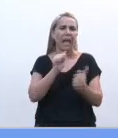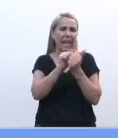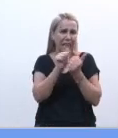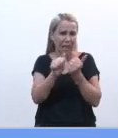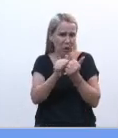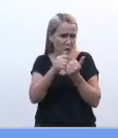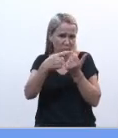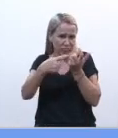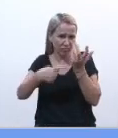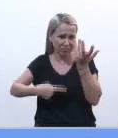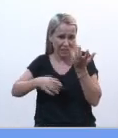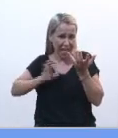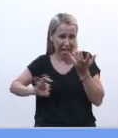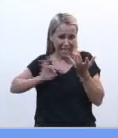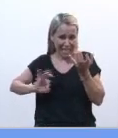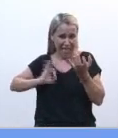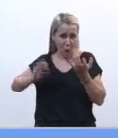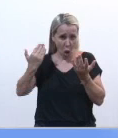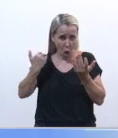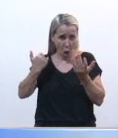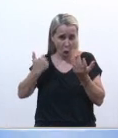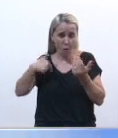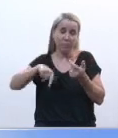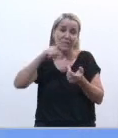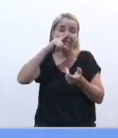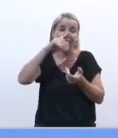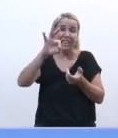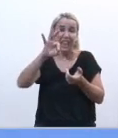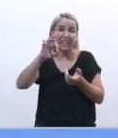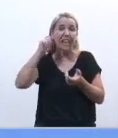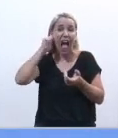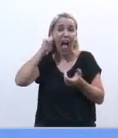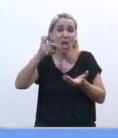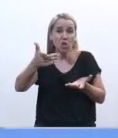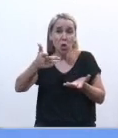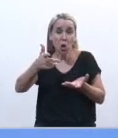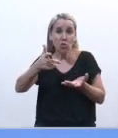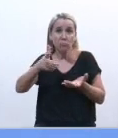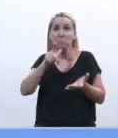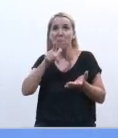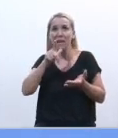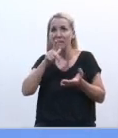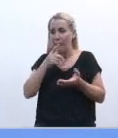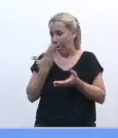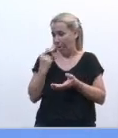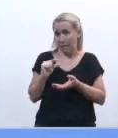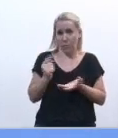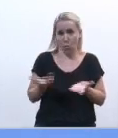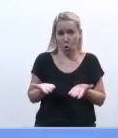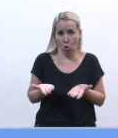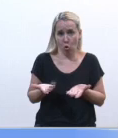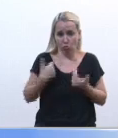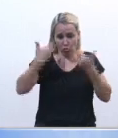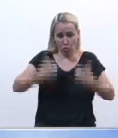Historias del siglo, cuando se tienen 70 años, parecen recientes. Vengo de